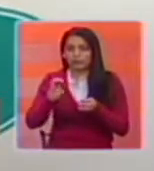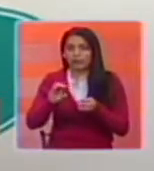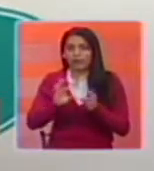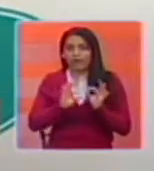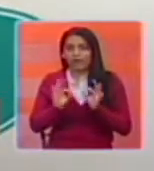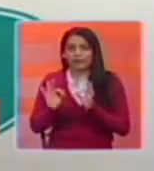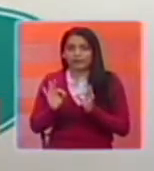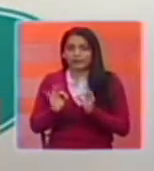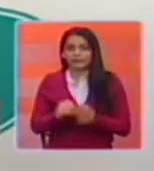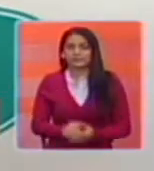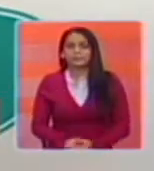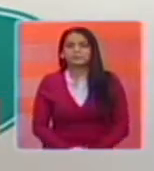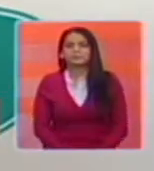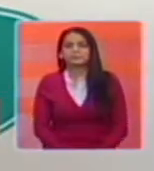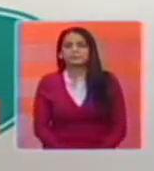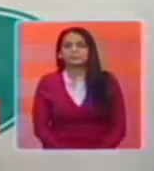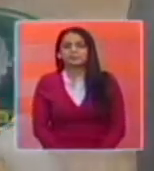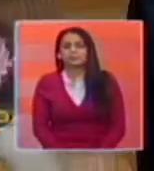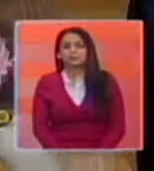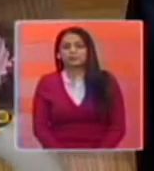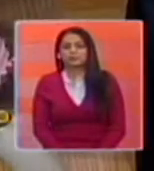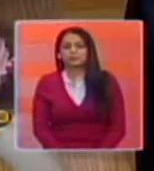listo, ¿verdad?